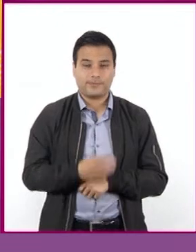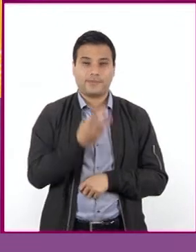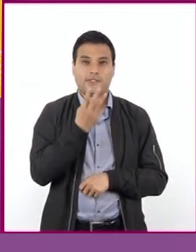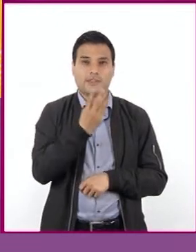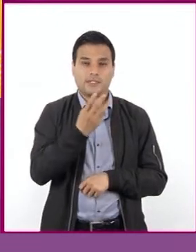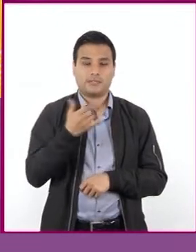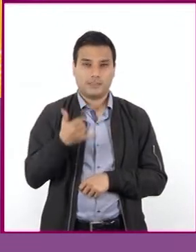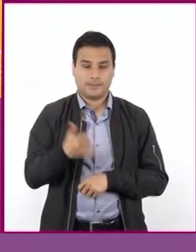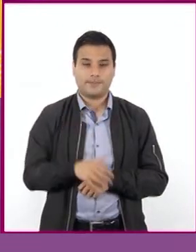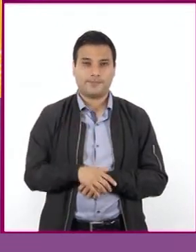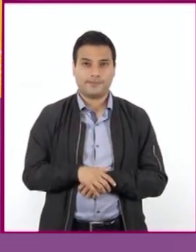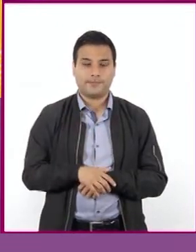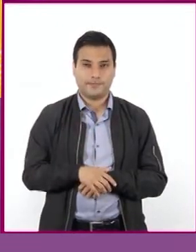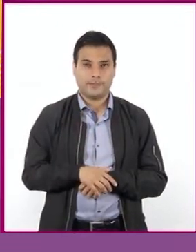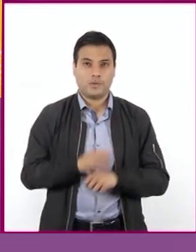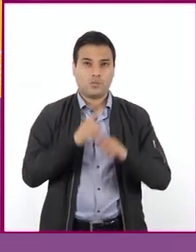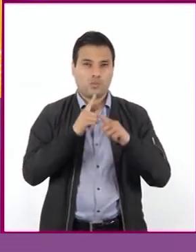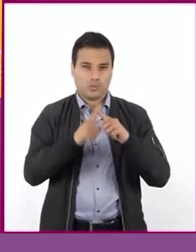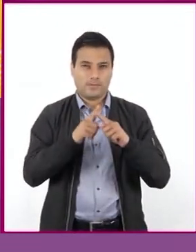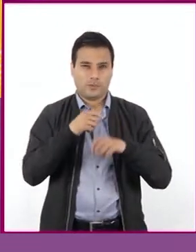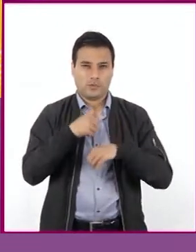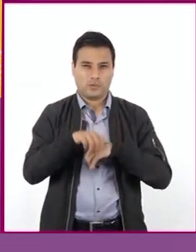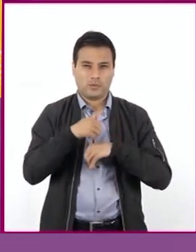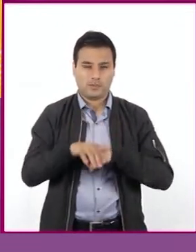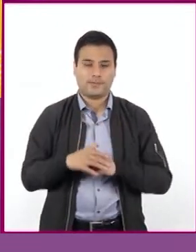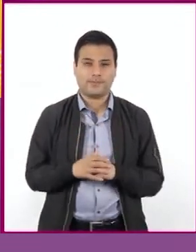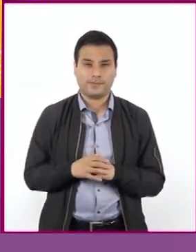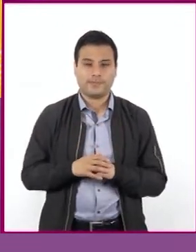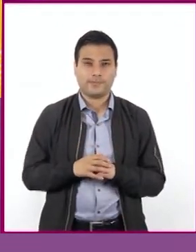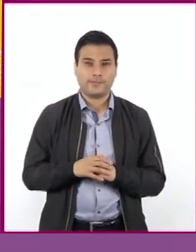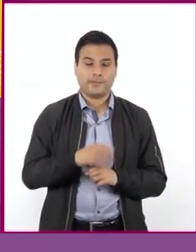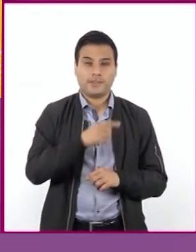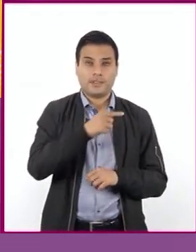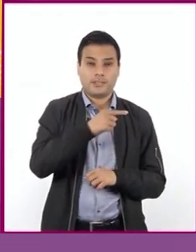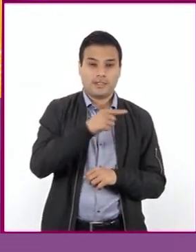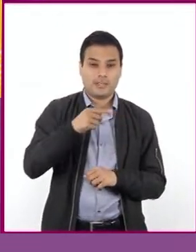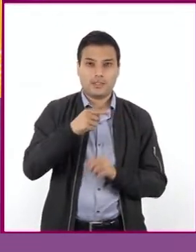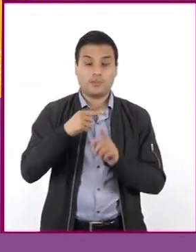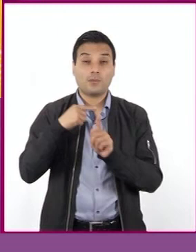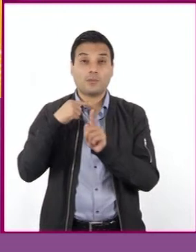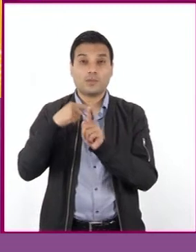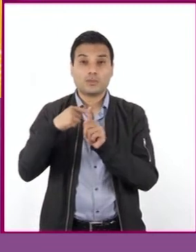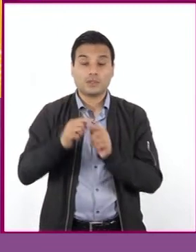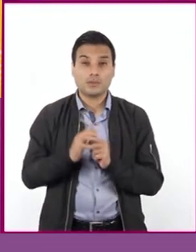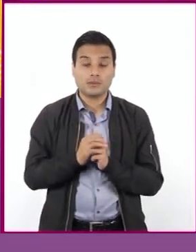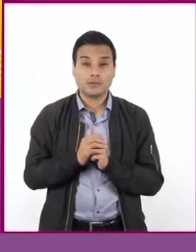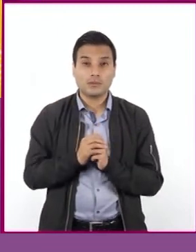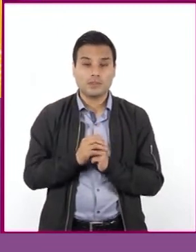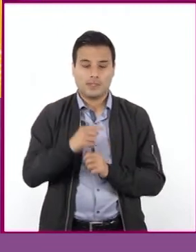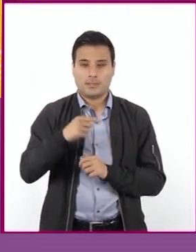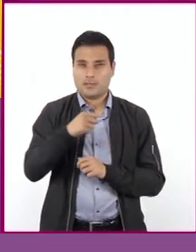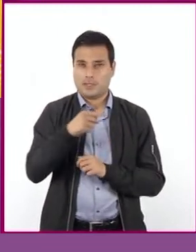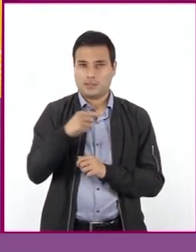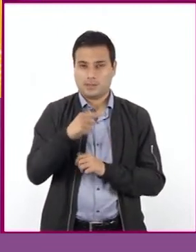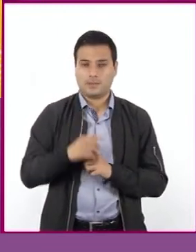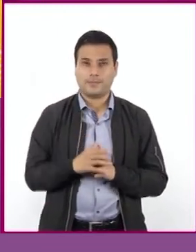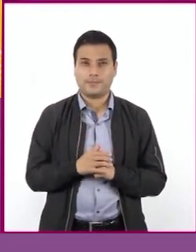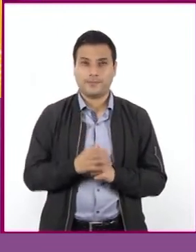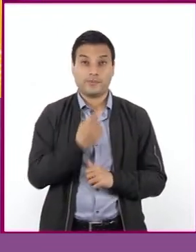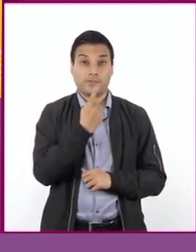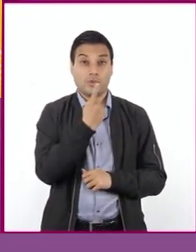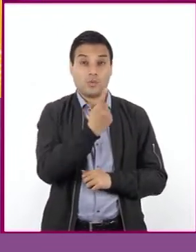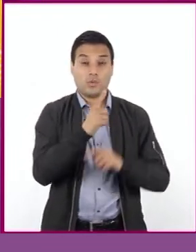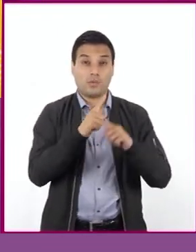3y. Multiplicando los términos numéricos, negativo por positivo es igual a negativo. 1